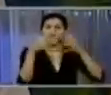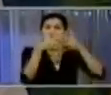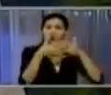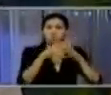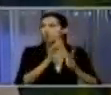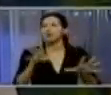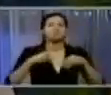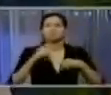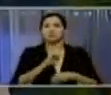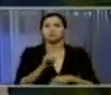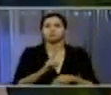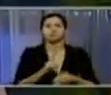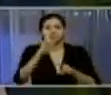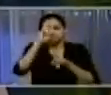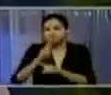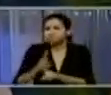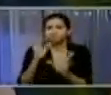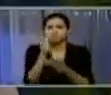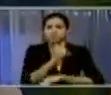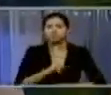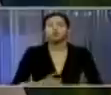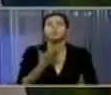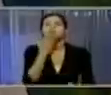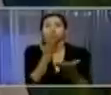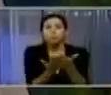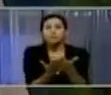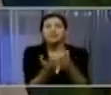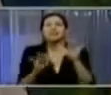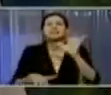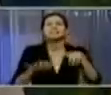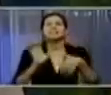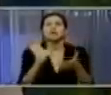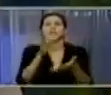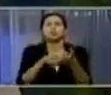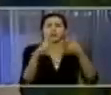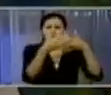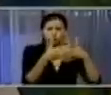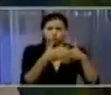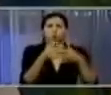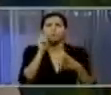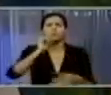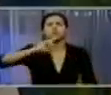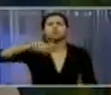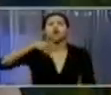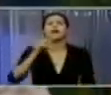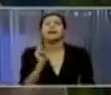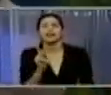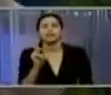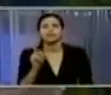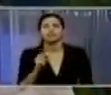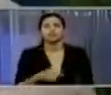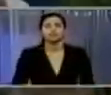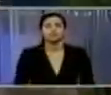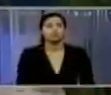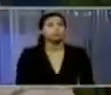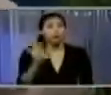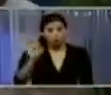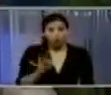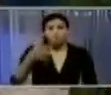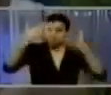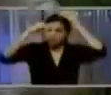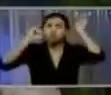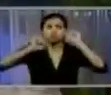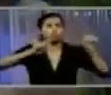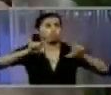Yo le propongo al secretario John Kerry, vamos a designar embajadores. Yo estoy listo para designar embajador